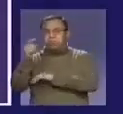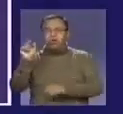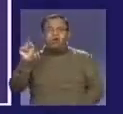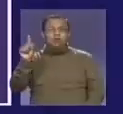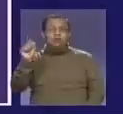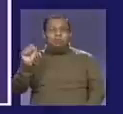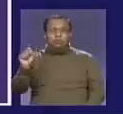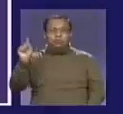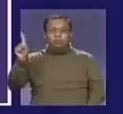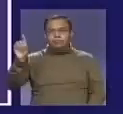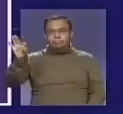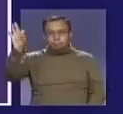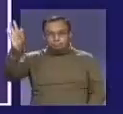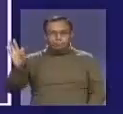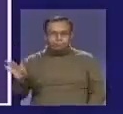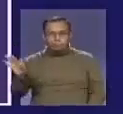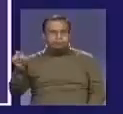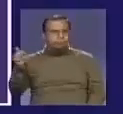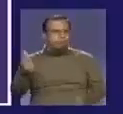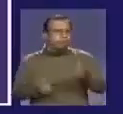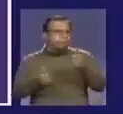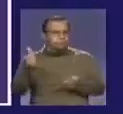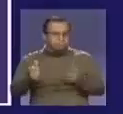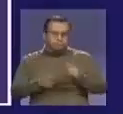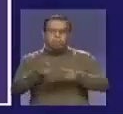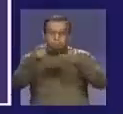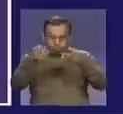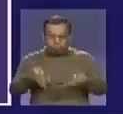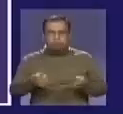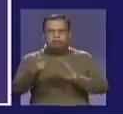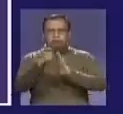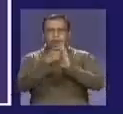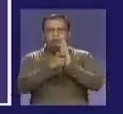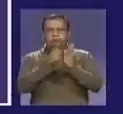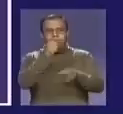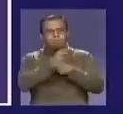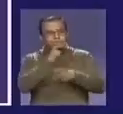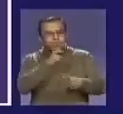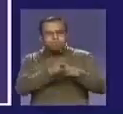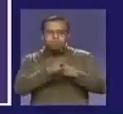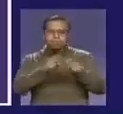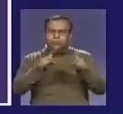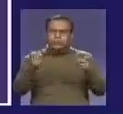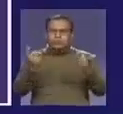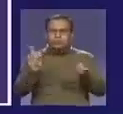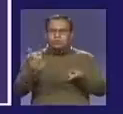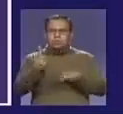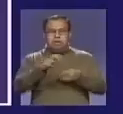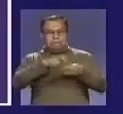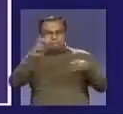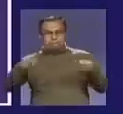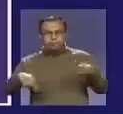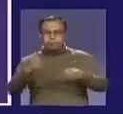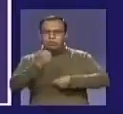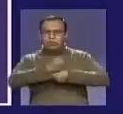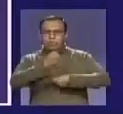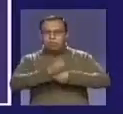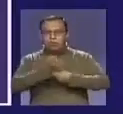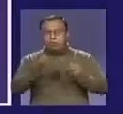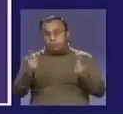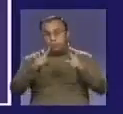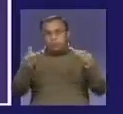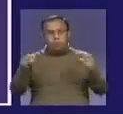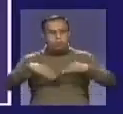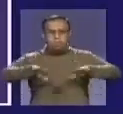de 11.1%. ¿Cuáles son puntualmente, Audrey, esas dificultades de inserción que han encontrado ustedes?